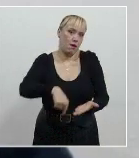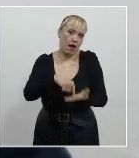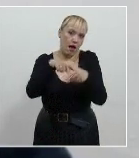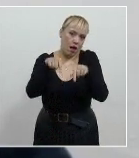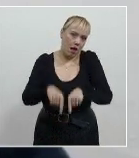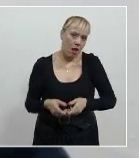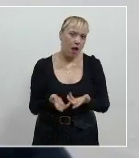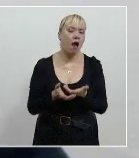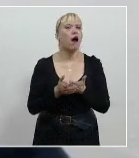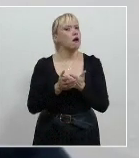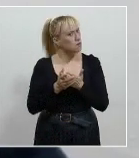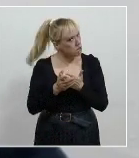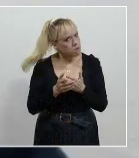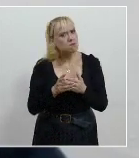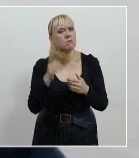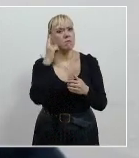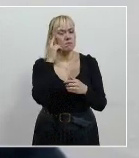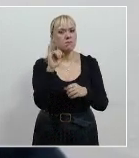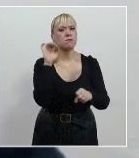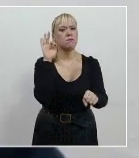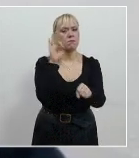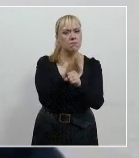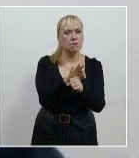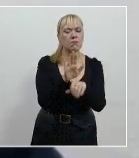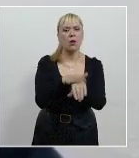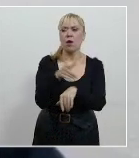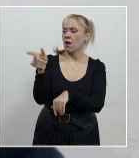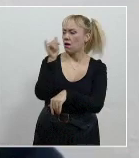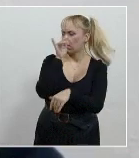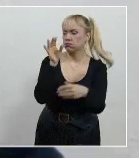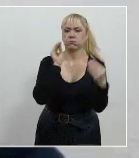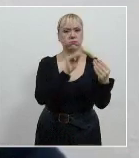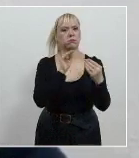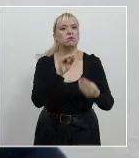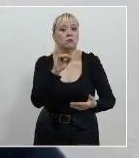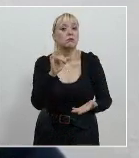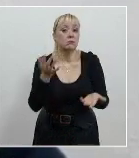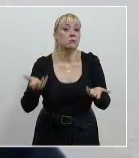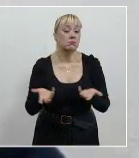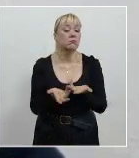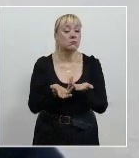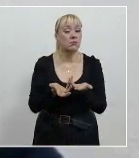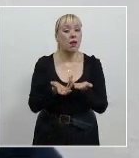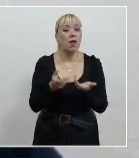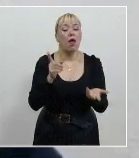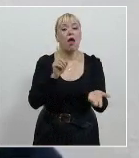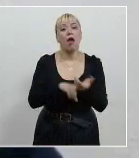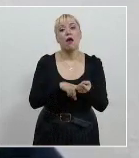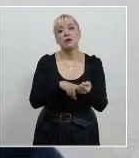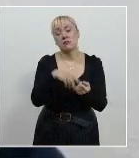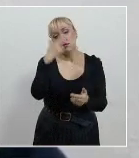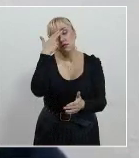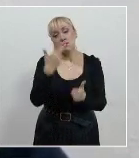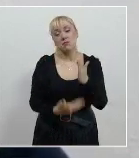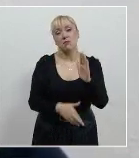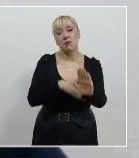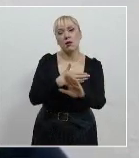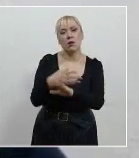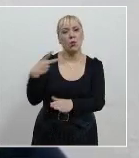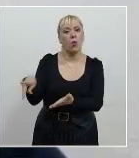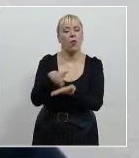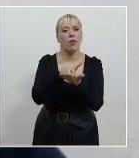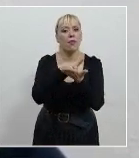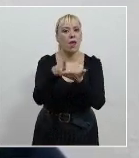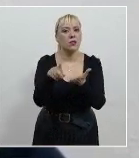en el que promovimos como acto reclamado, en el que se señaló pues como acto reclamado la violación al